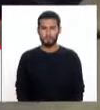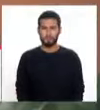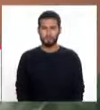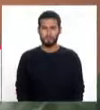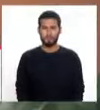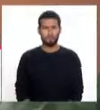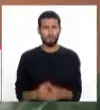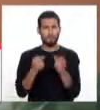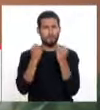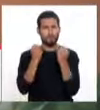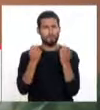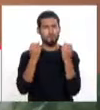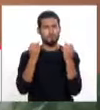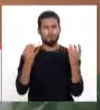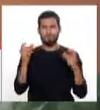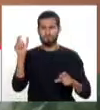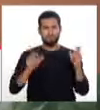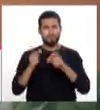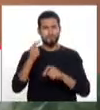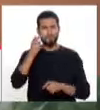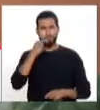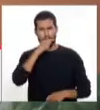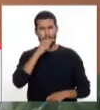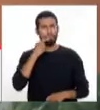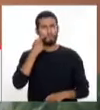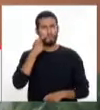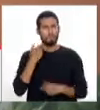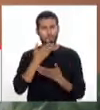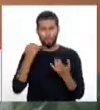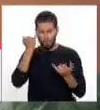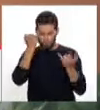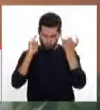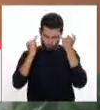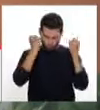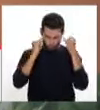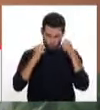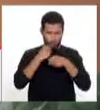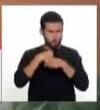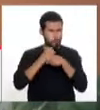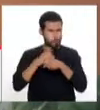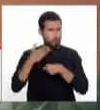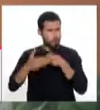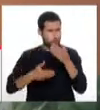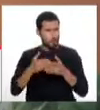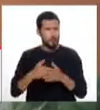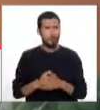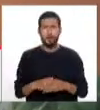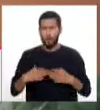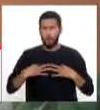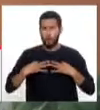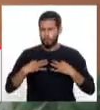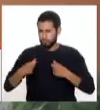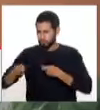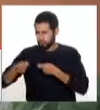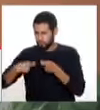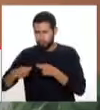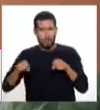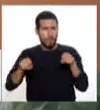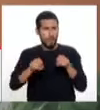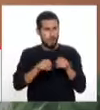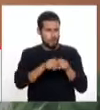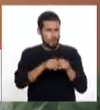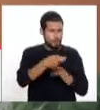Miles de hermanos y hermanas crearon todo tipo de emprendimientos, como venta de ropas,